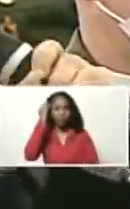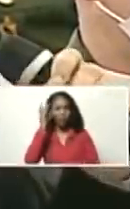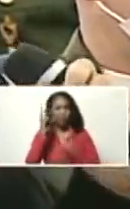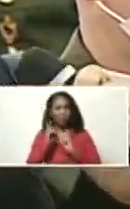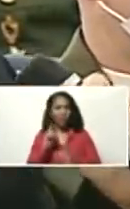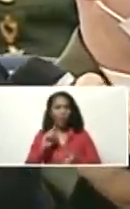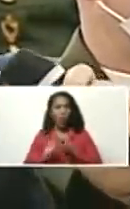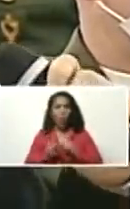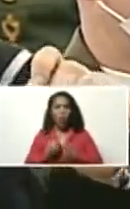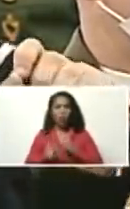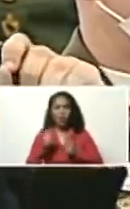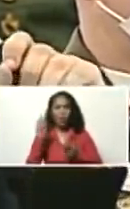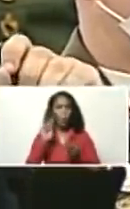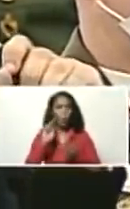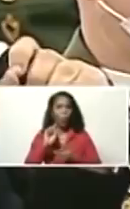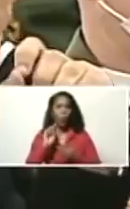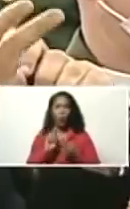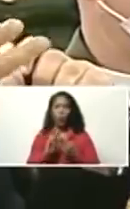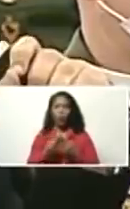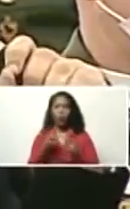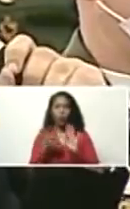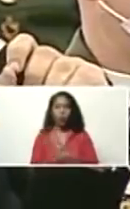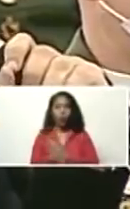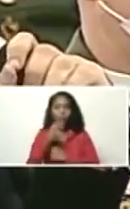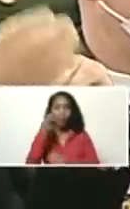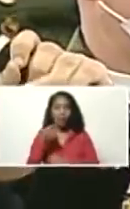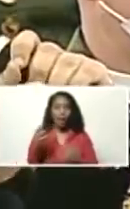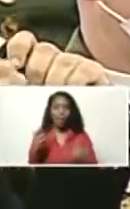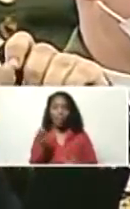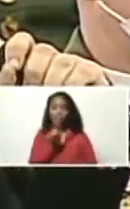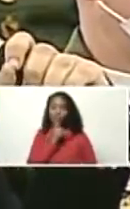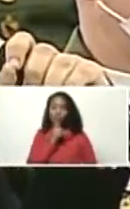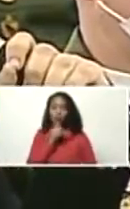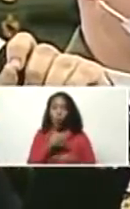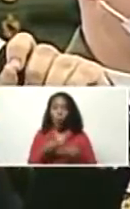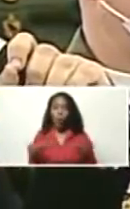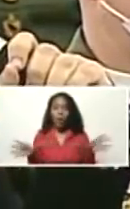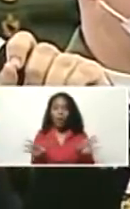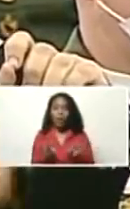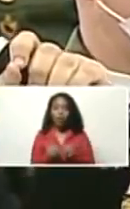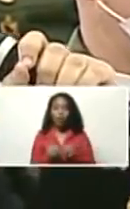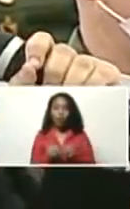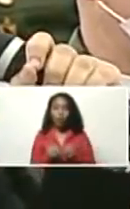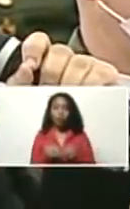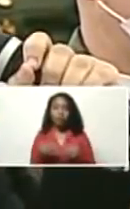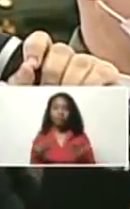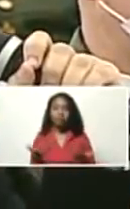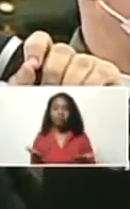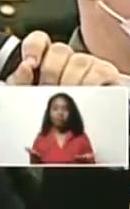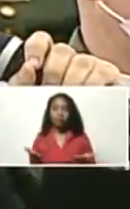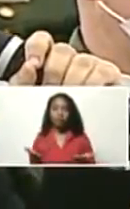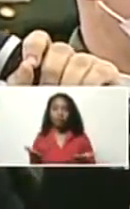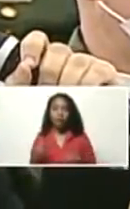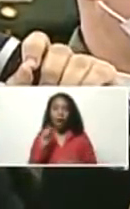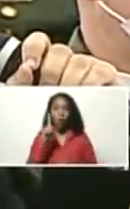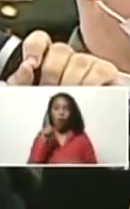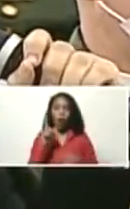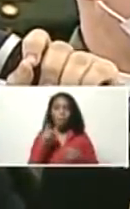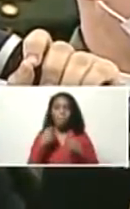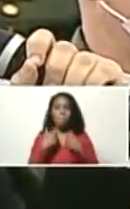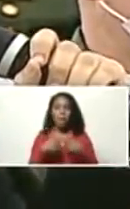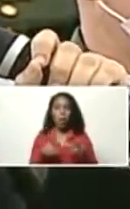sobre cosas que no conocen realmente, sobre realidades complejas, y simplificándolas a una